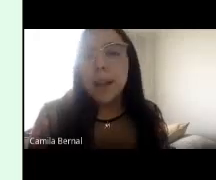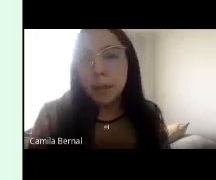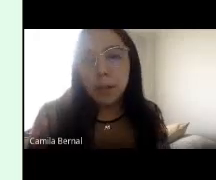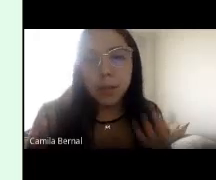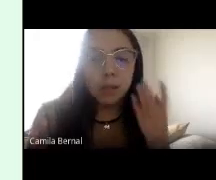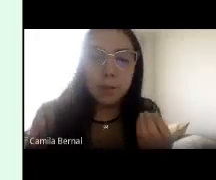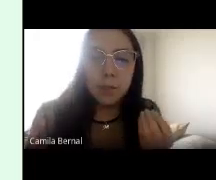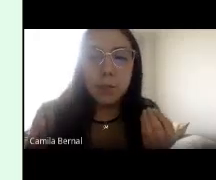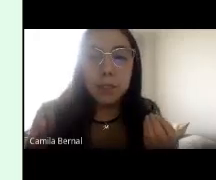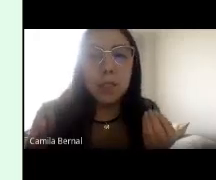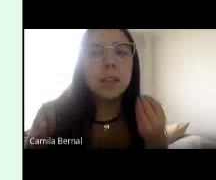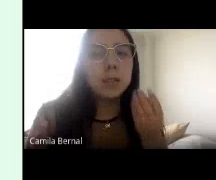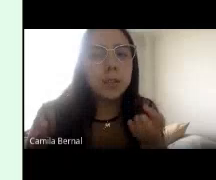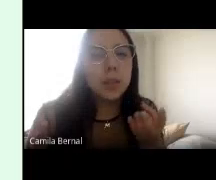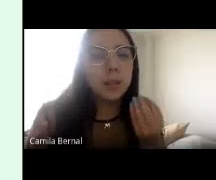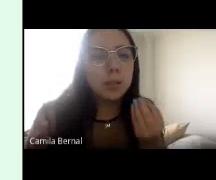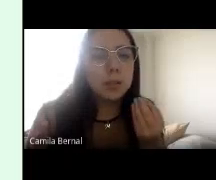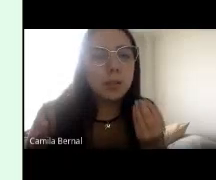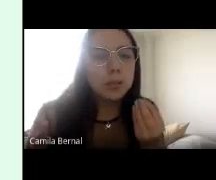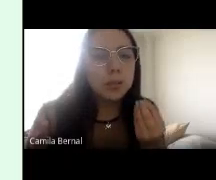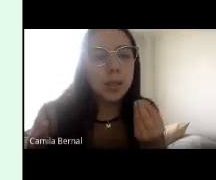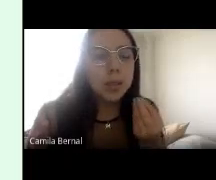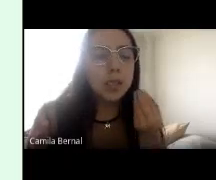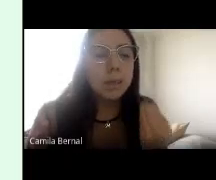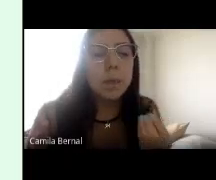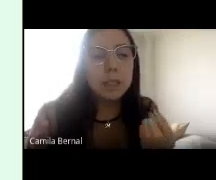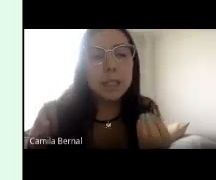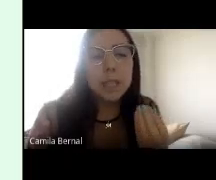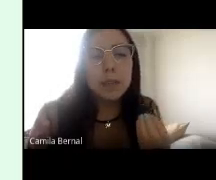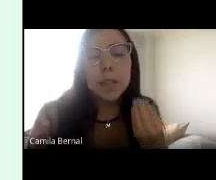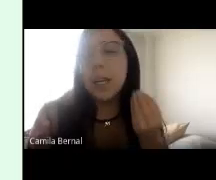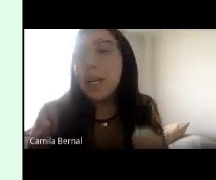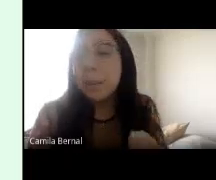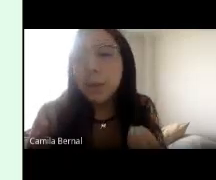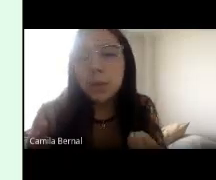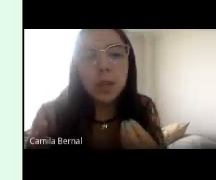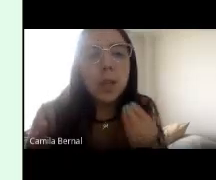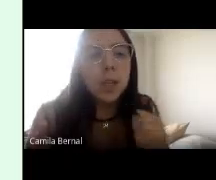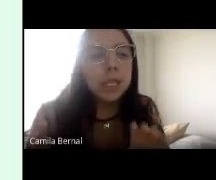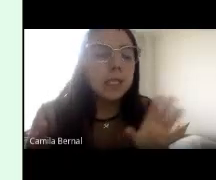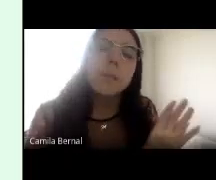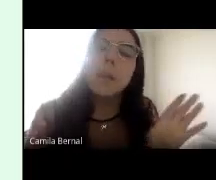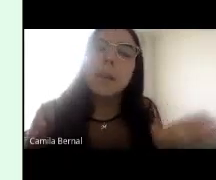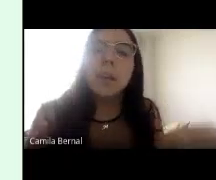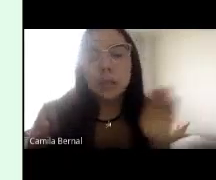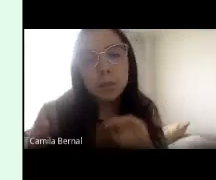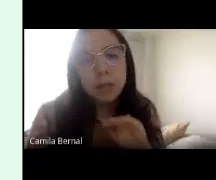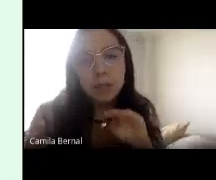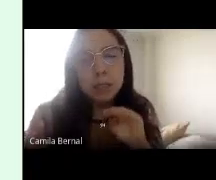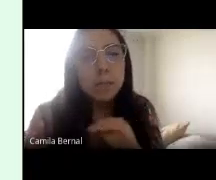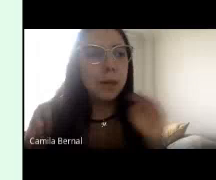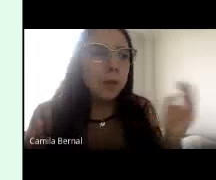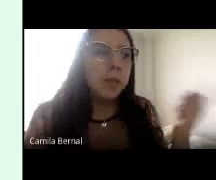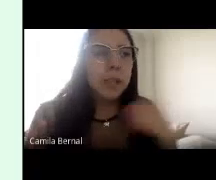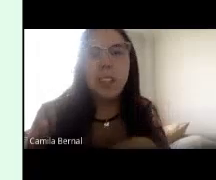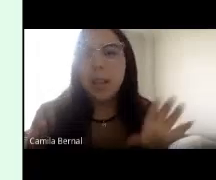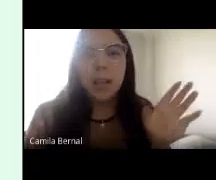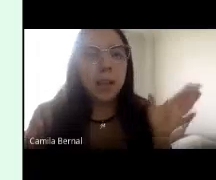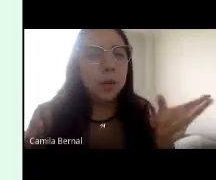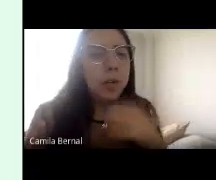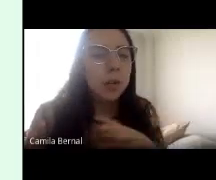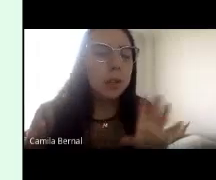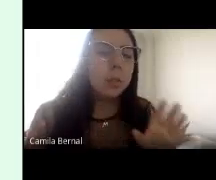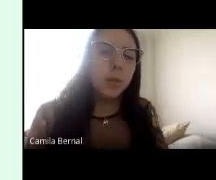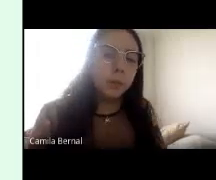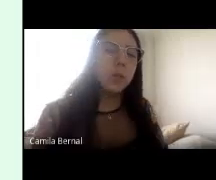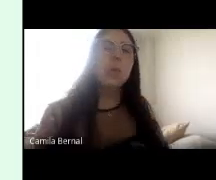de hervida el agua que la vamos a almacenar, estos recipientes deben ser limpios y siempre deben conservarse tapados para que no le